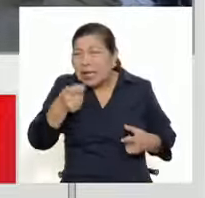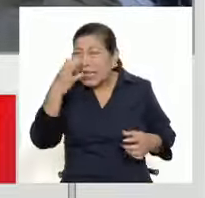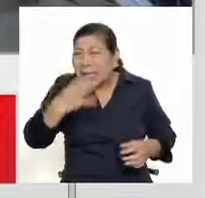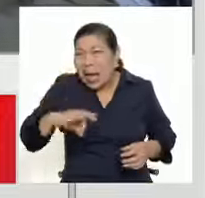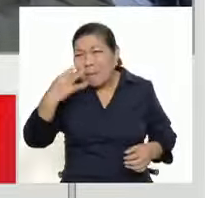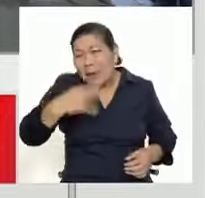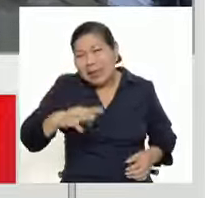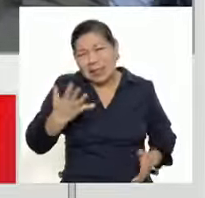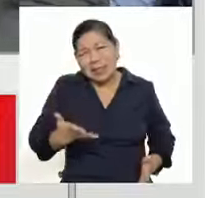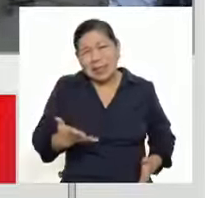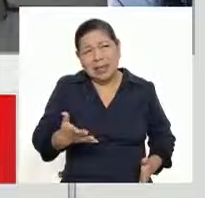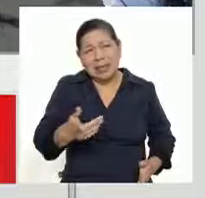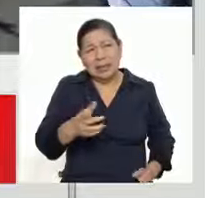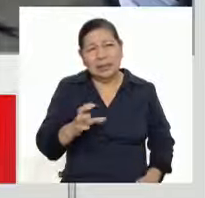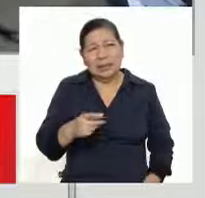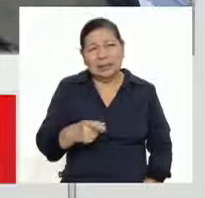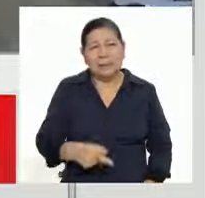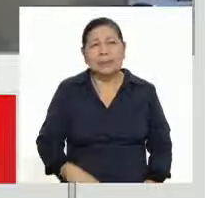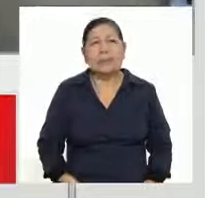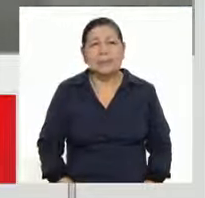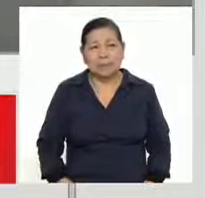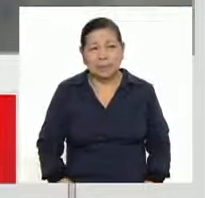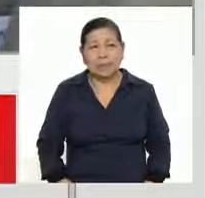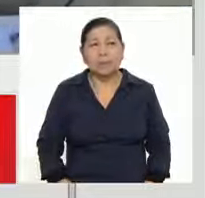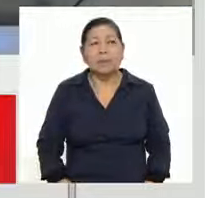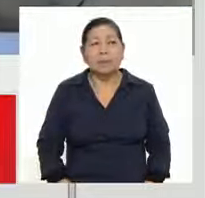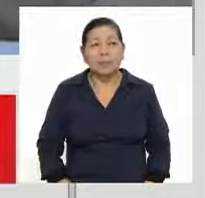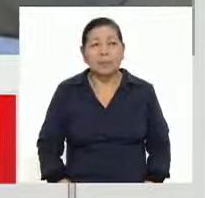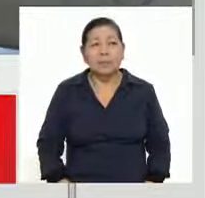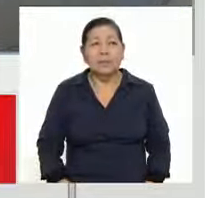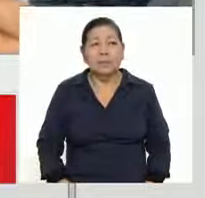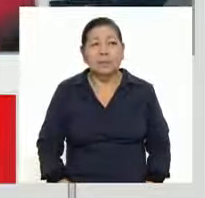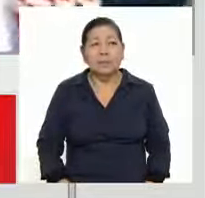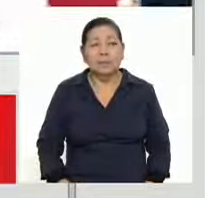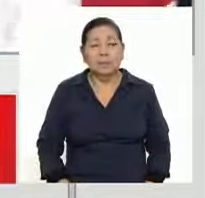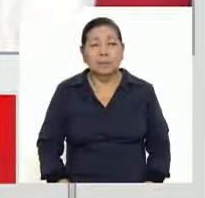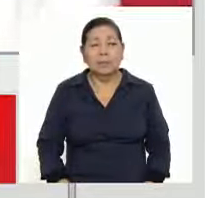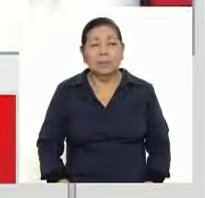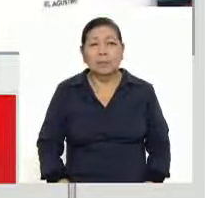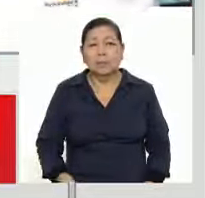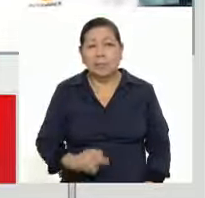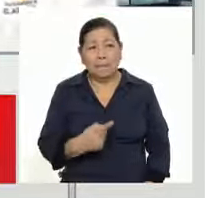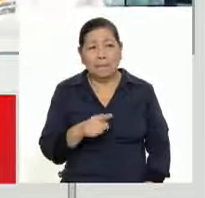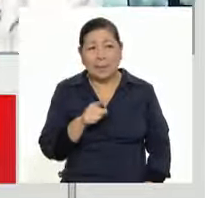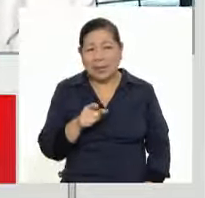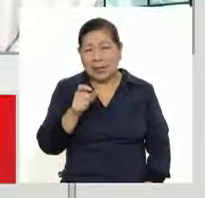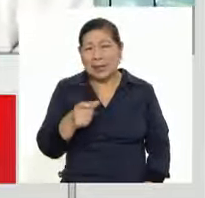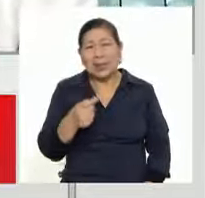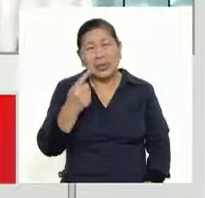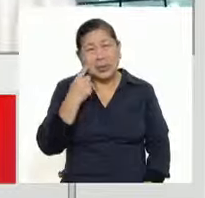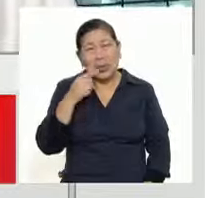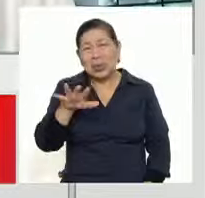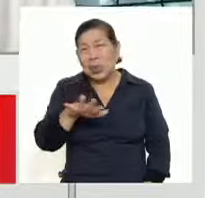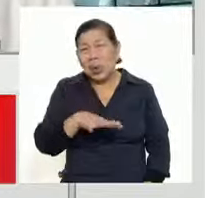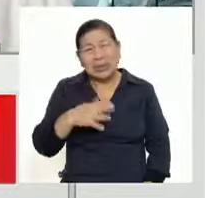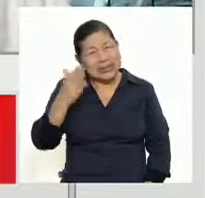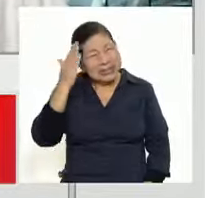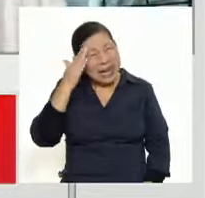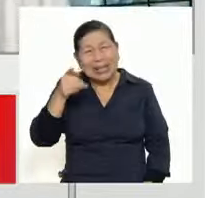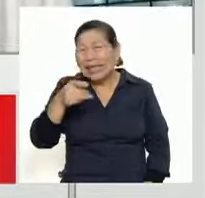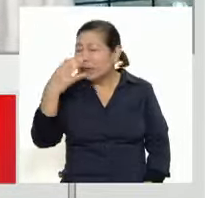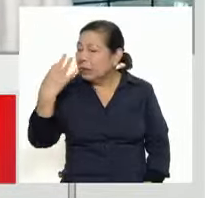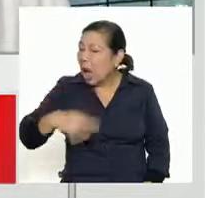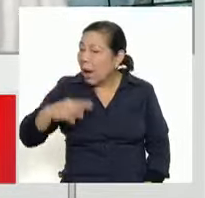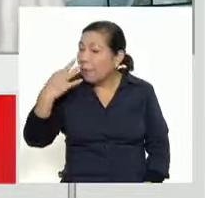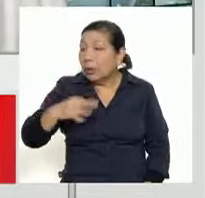como el Che Ratita. Alcalde, ¿cómo está? Buenos días. ¿Cómo está? Muy buenos días. Preocupado por esta situación, porque este personaje ya es conocido por los vecinos,